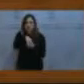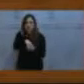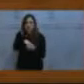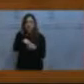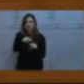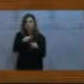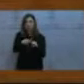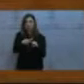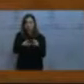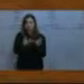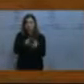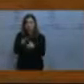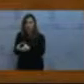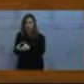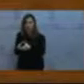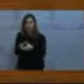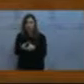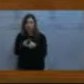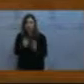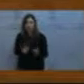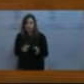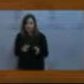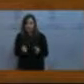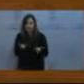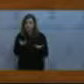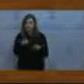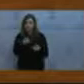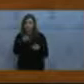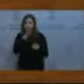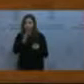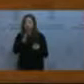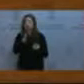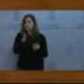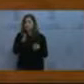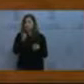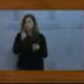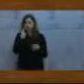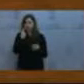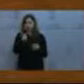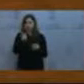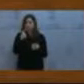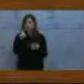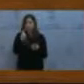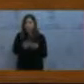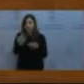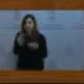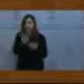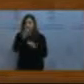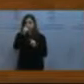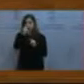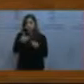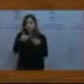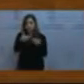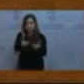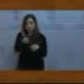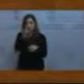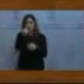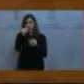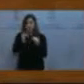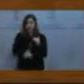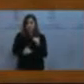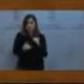a esa por la presupuestaria, que va a suponer efectivamente menos dinero, menos actividad económica y que va a perjudicar directamente